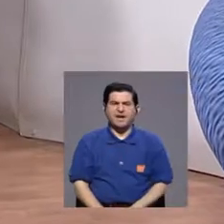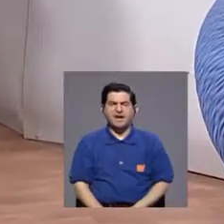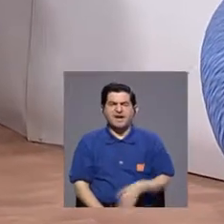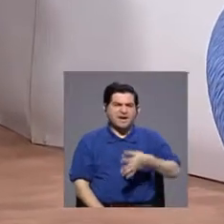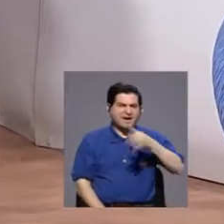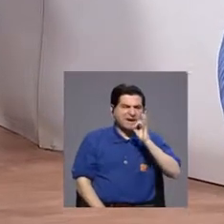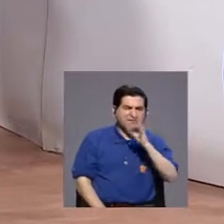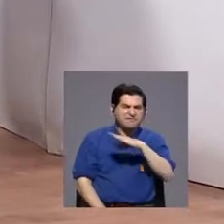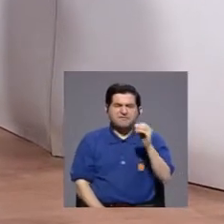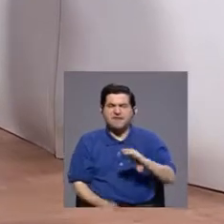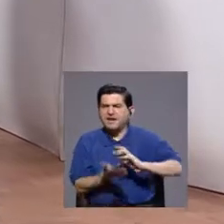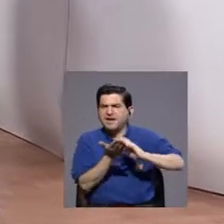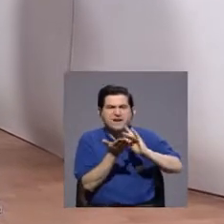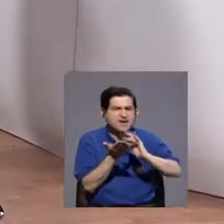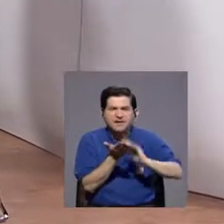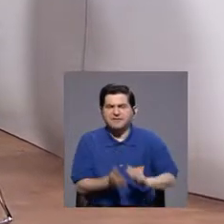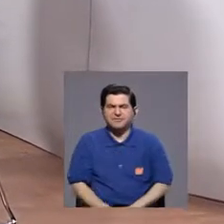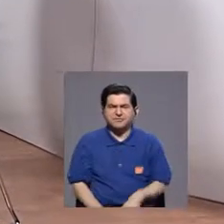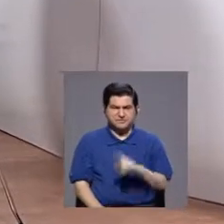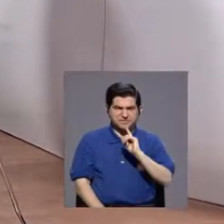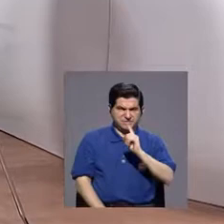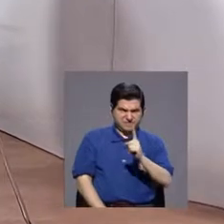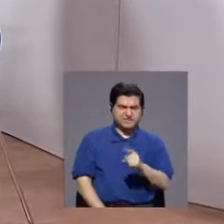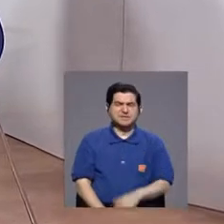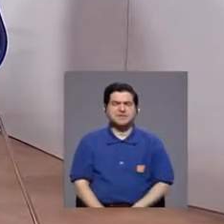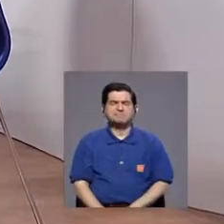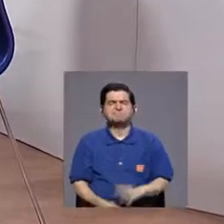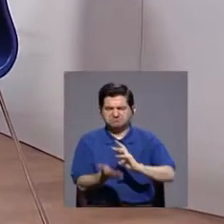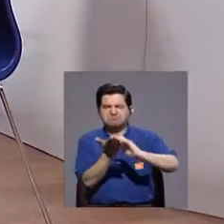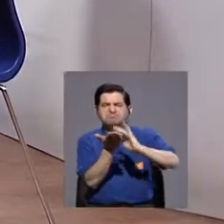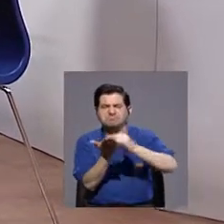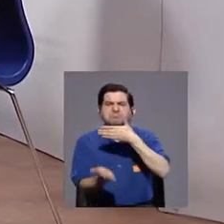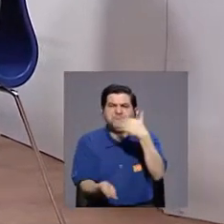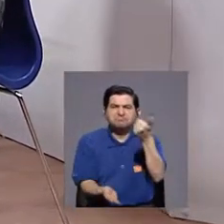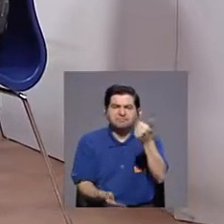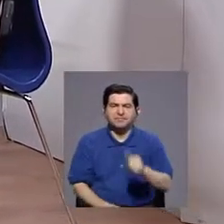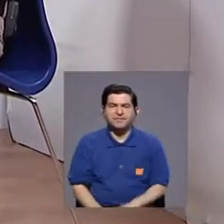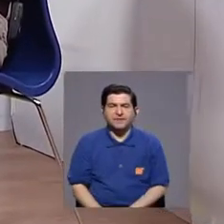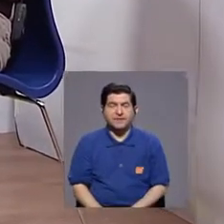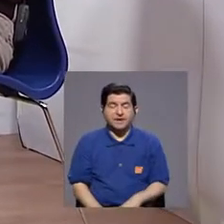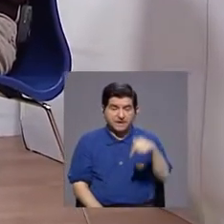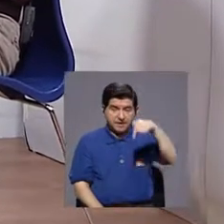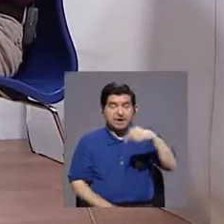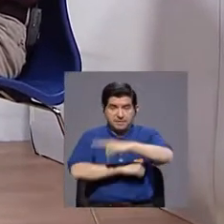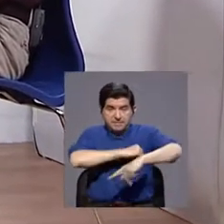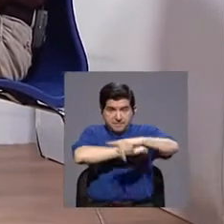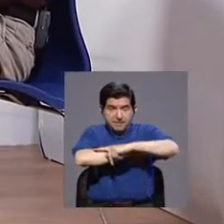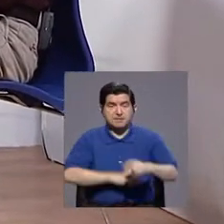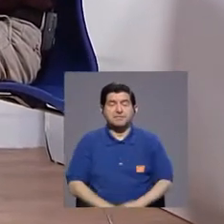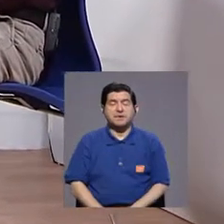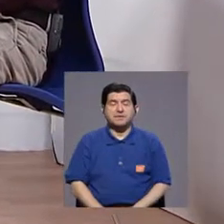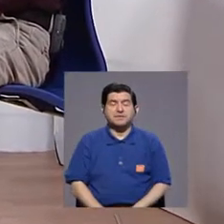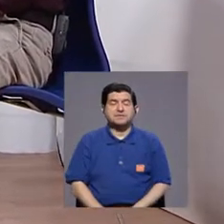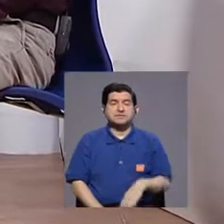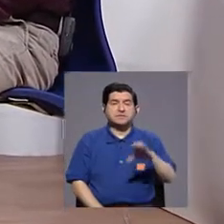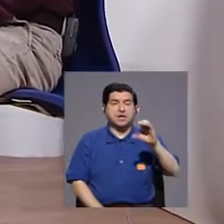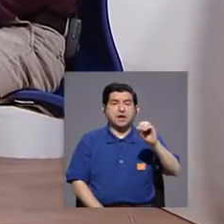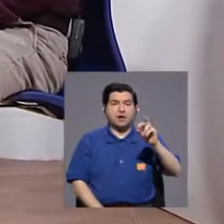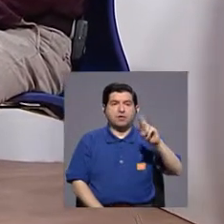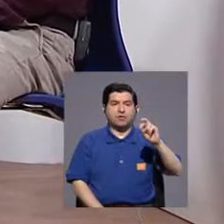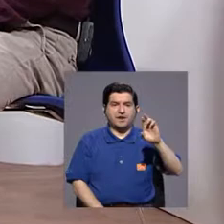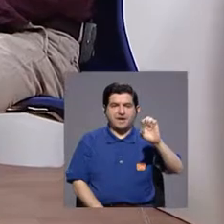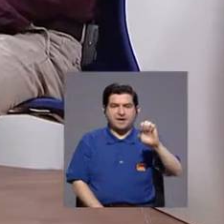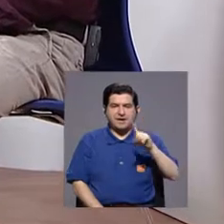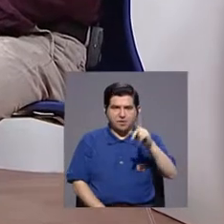estaba el arroz en este caso y dijimos vamos con el arroz y entonces apoya a nivel de nacional sede general con aresep un proyecto con un área